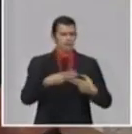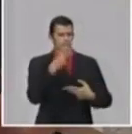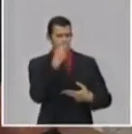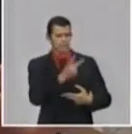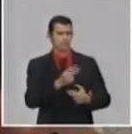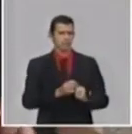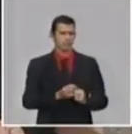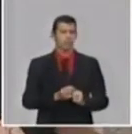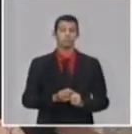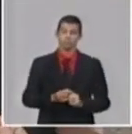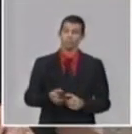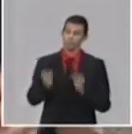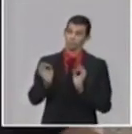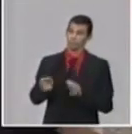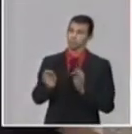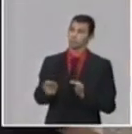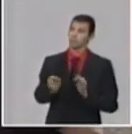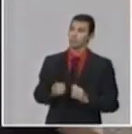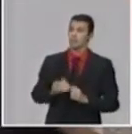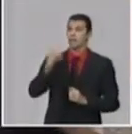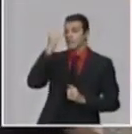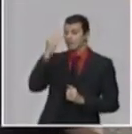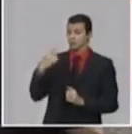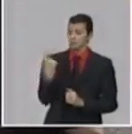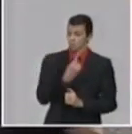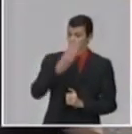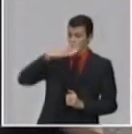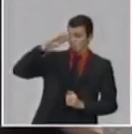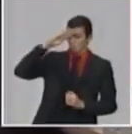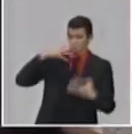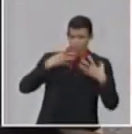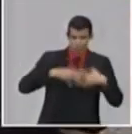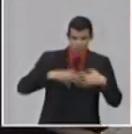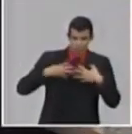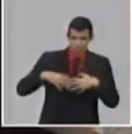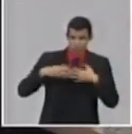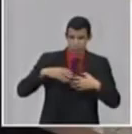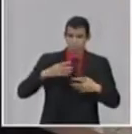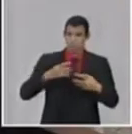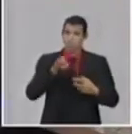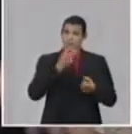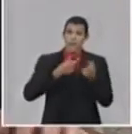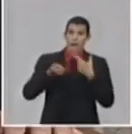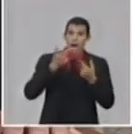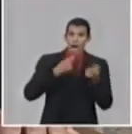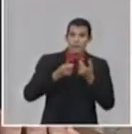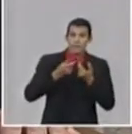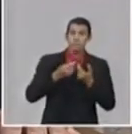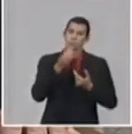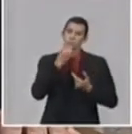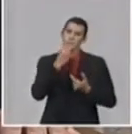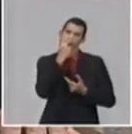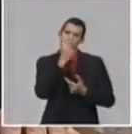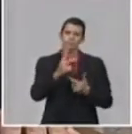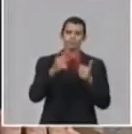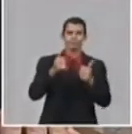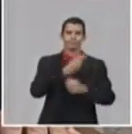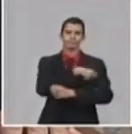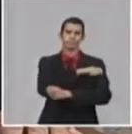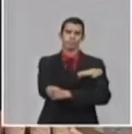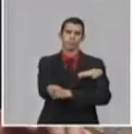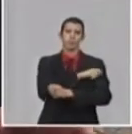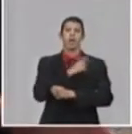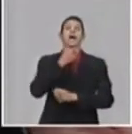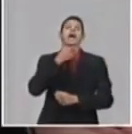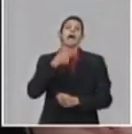una soberanía. Ahora, uno de los problemas que existen en muchos lugares, todos estos medicamentos se han encarecido, no se consigue